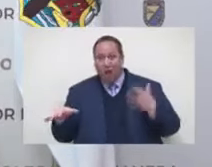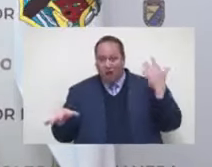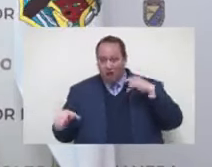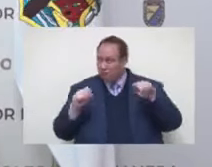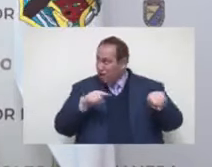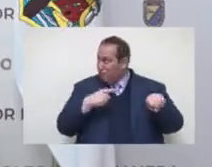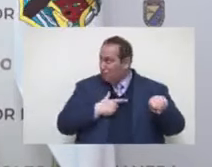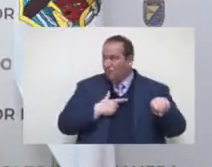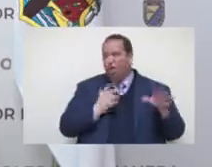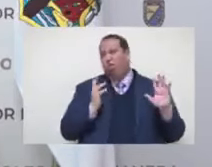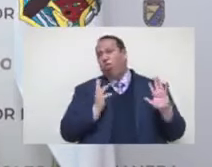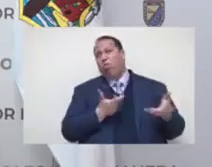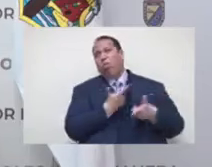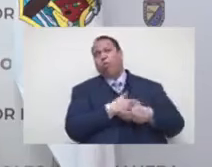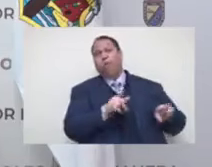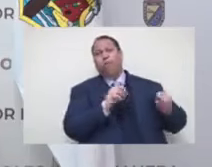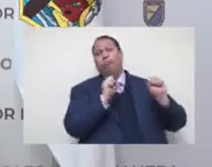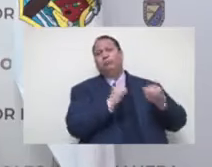antes? ¿Abandonado?